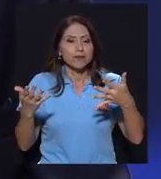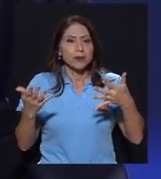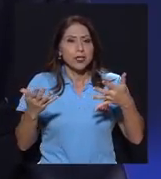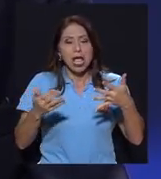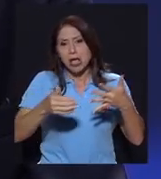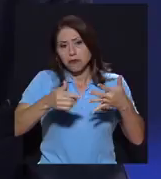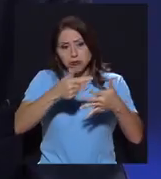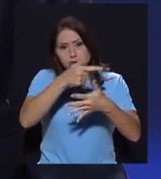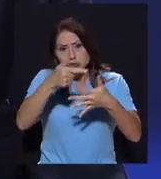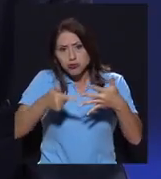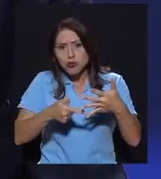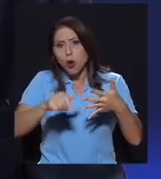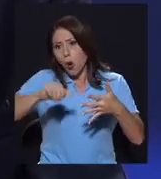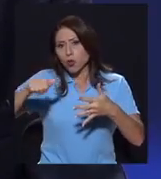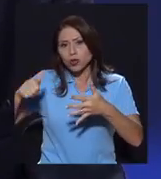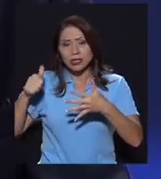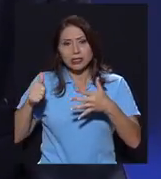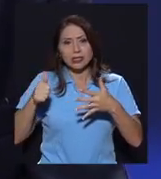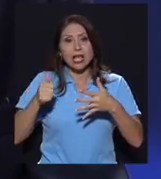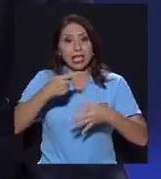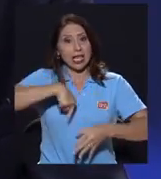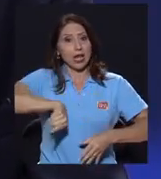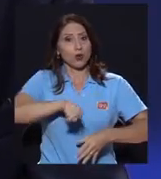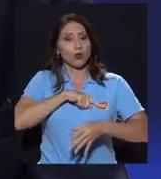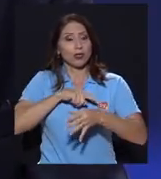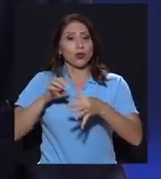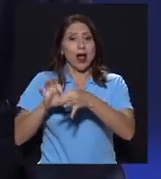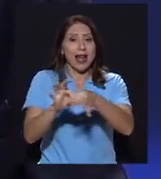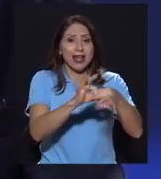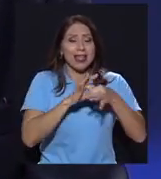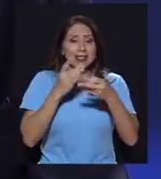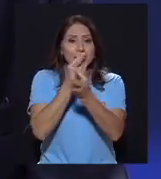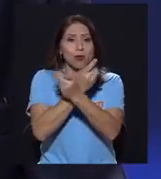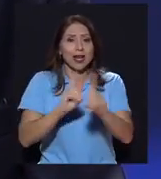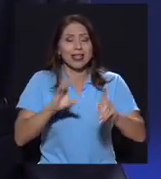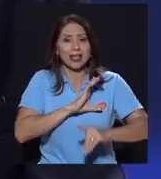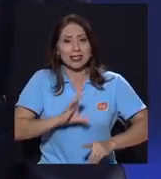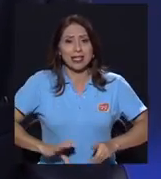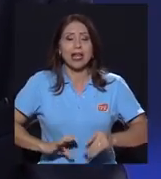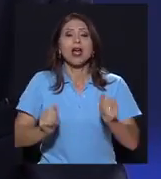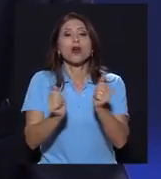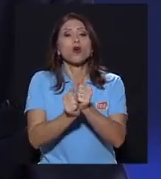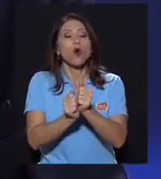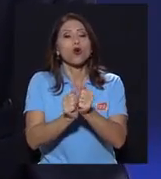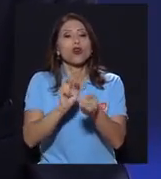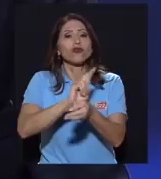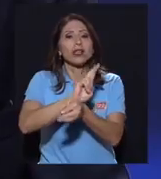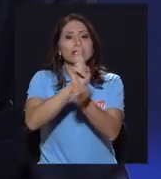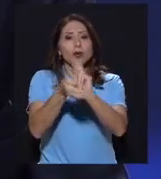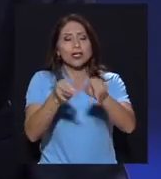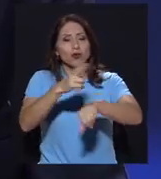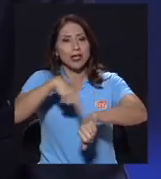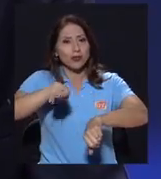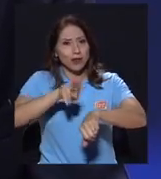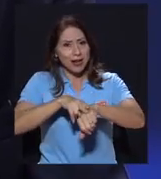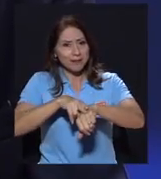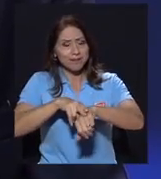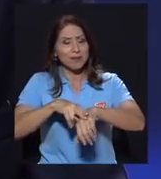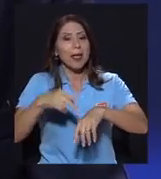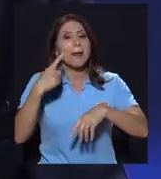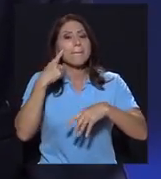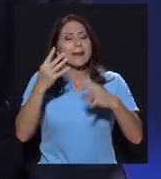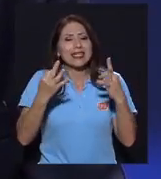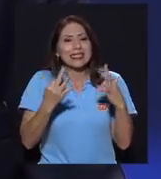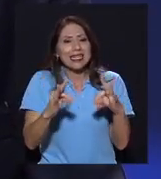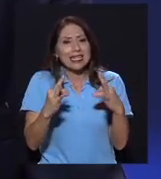digamos entre otros con estas agrupaciones del nuevo alianza demócrata cristiana con restauración nacional en el afán de